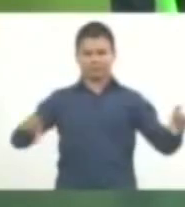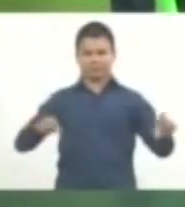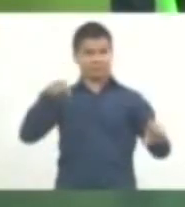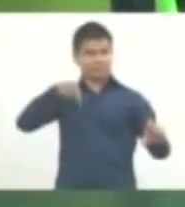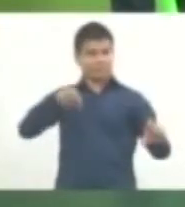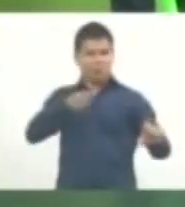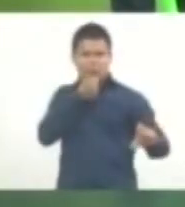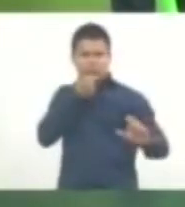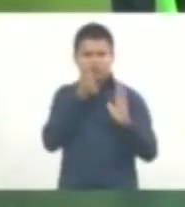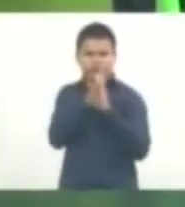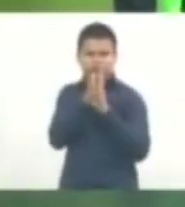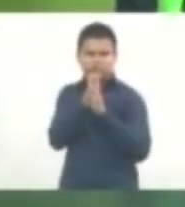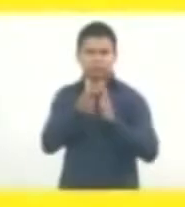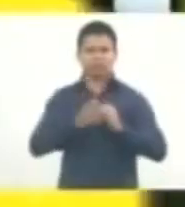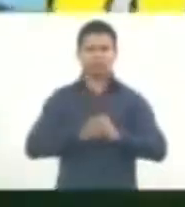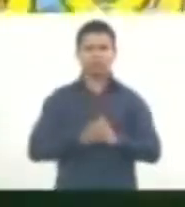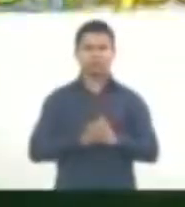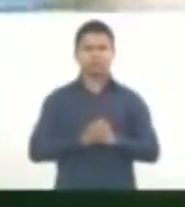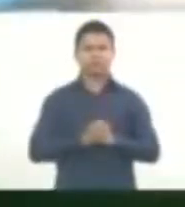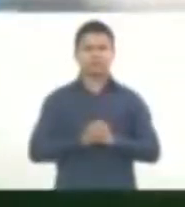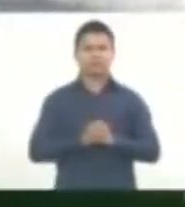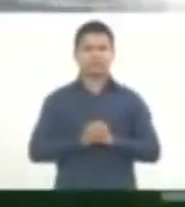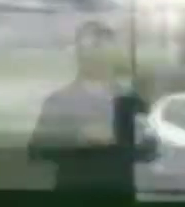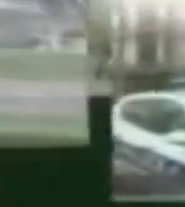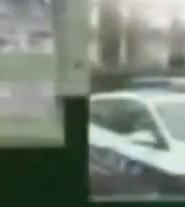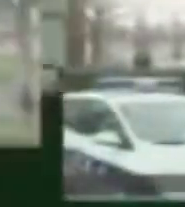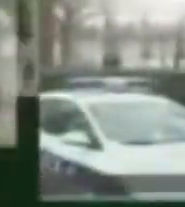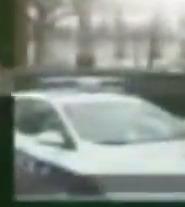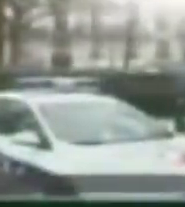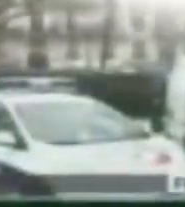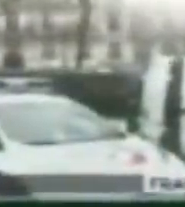día de hoy están haciendo noticia.